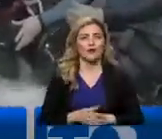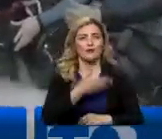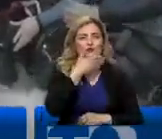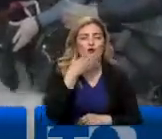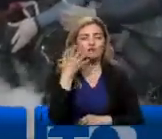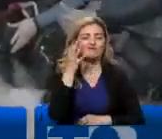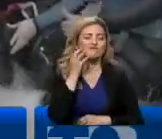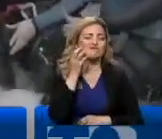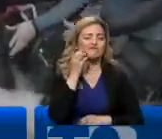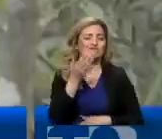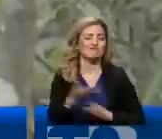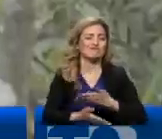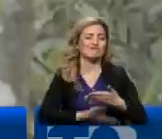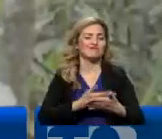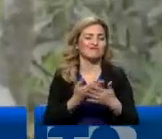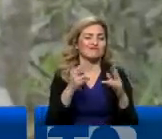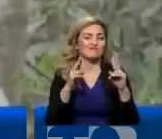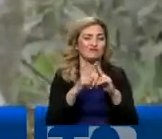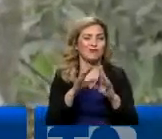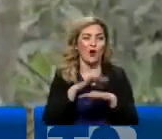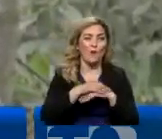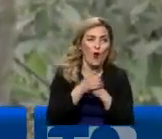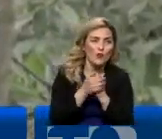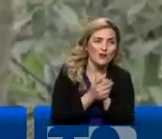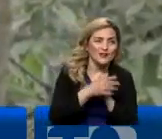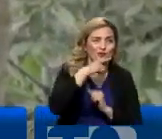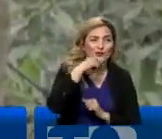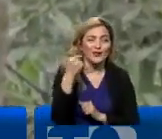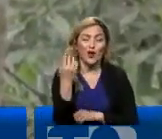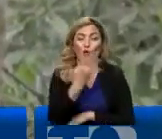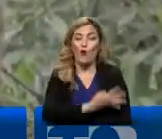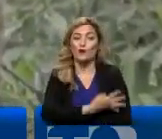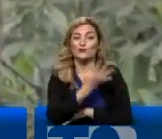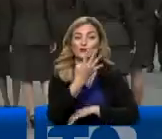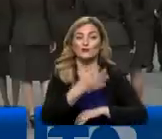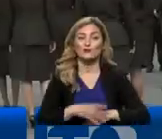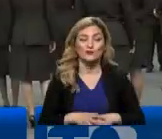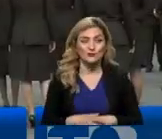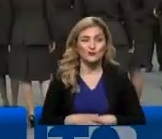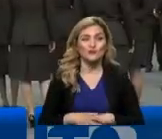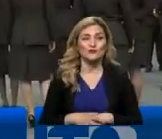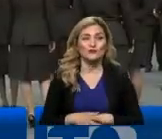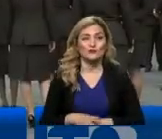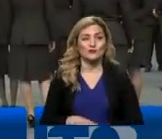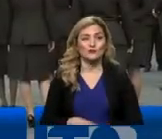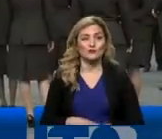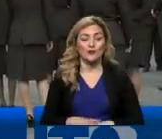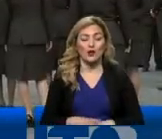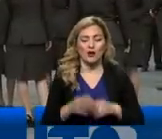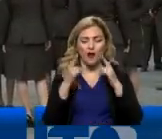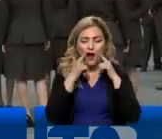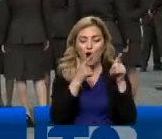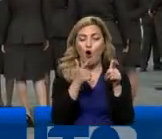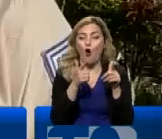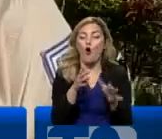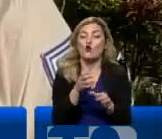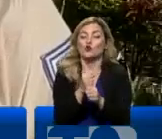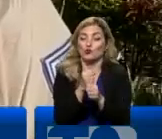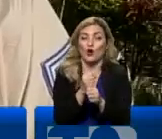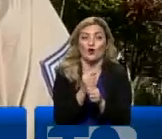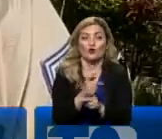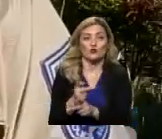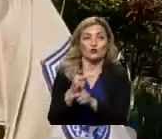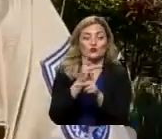comparta y conozca con los suyos, aprovechando el feriado que se aproxima, para lo cual se ofrece cuidar de su seguridad.